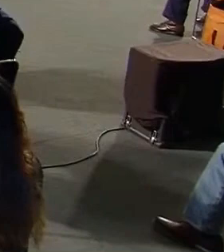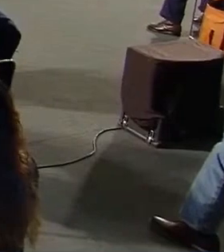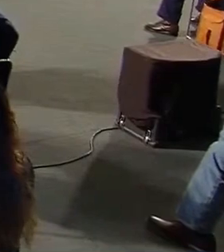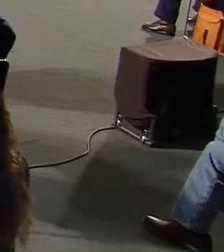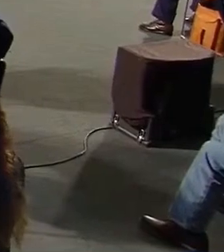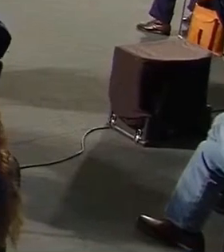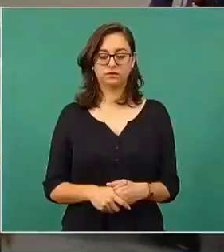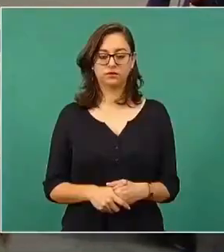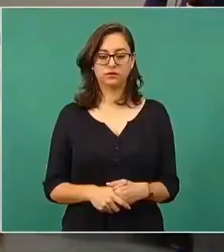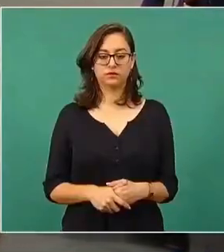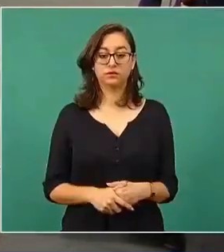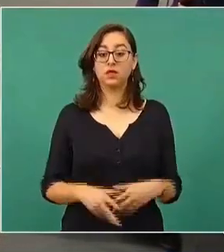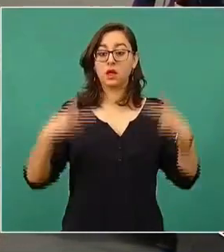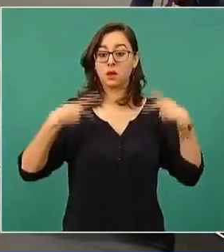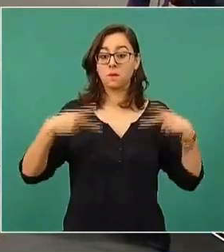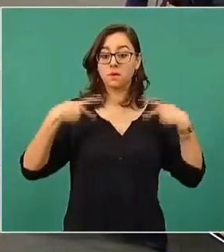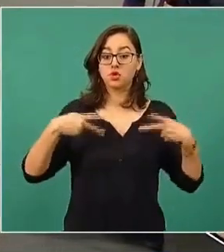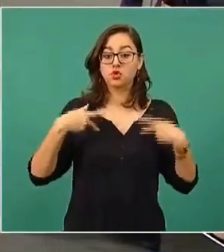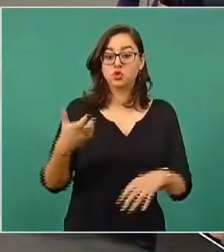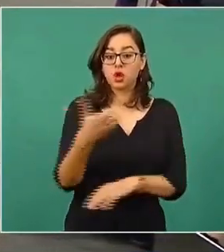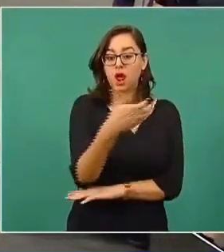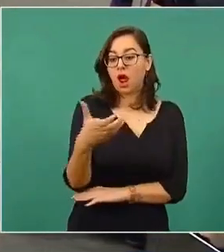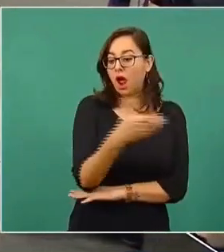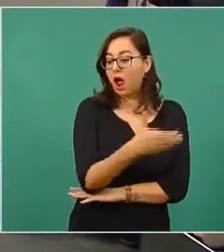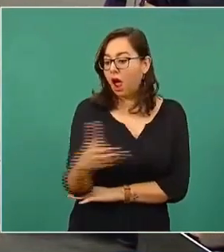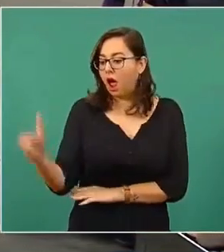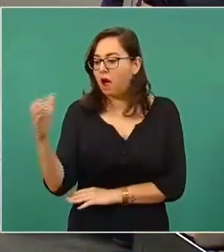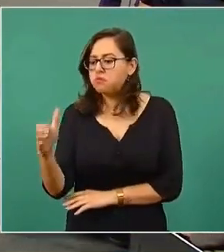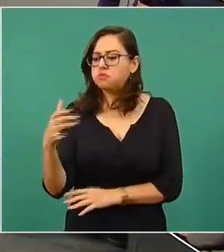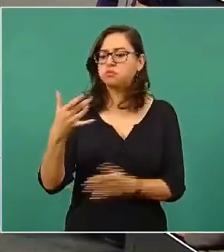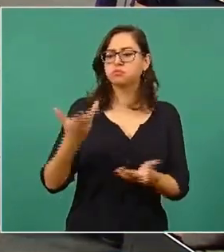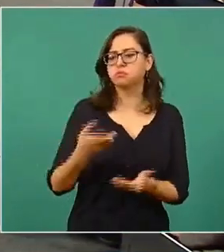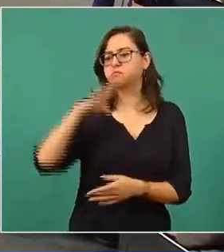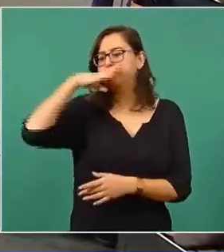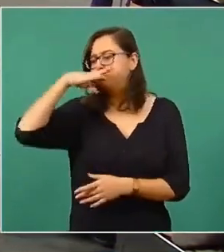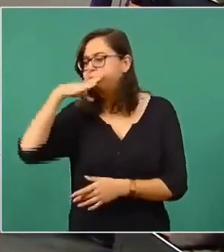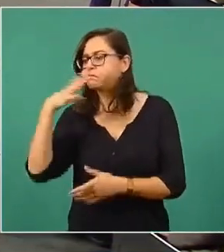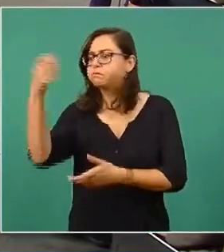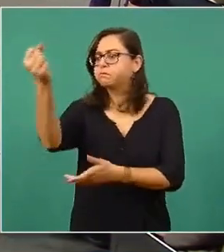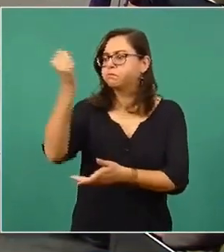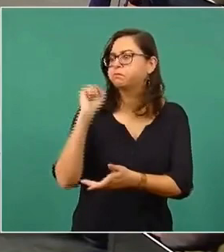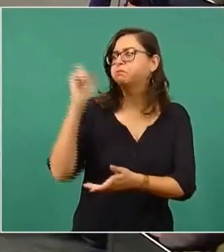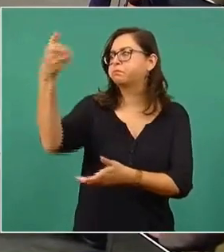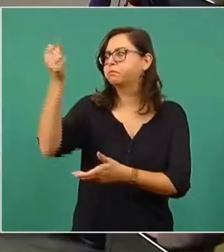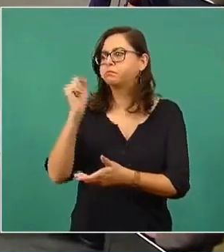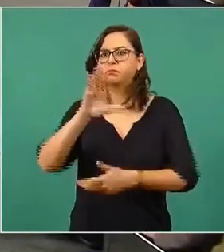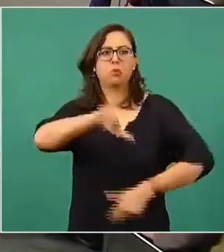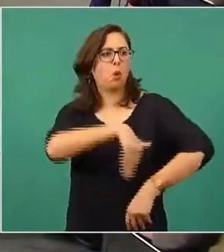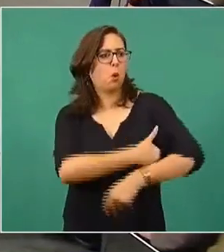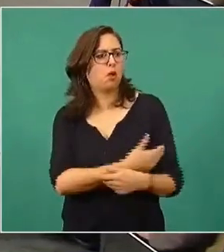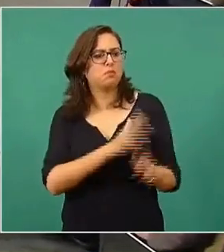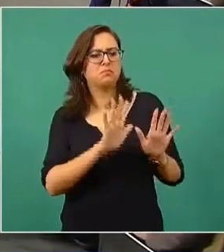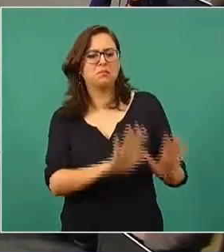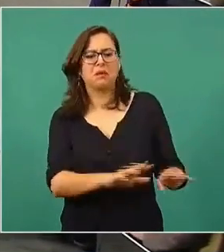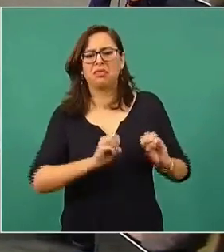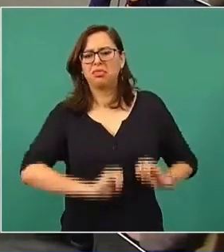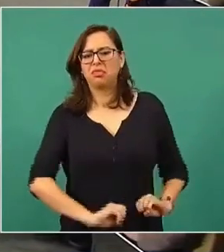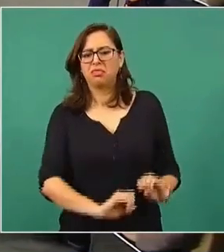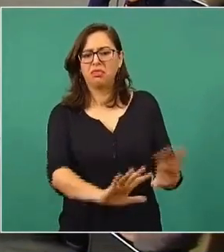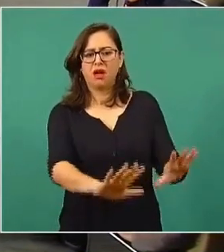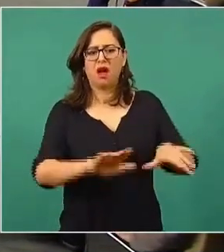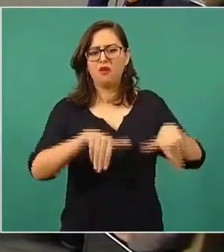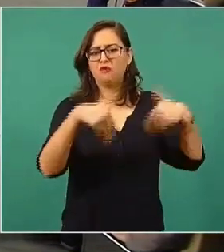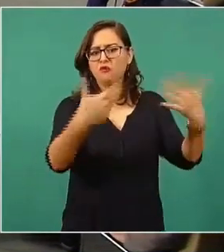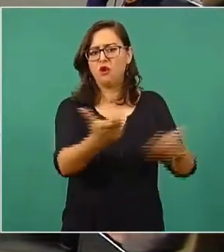y nadie les robaba el maíz. Eso